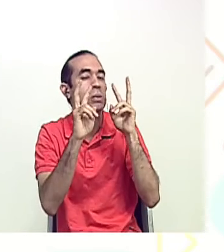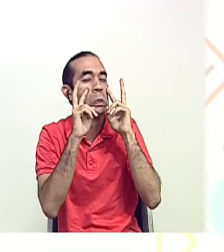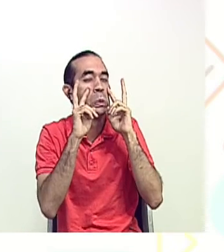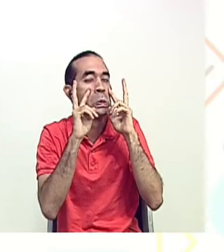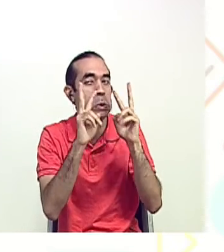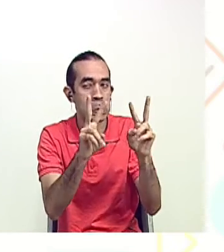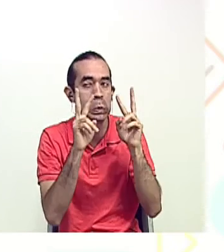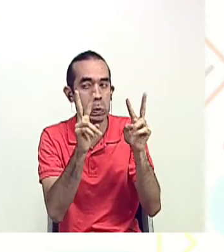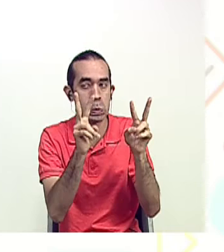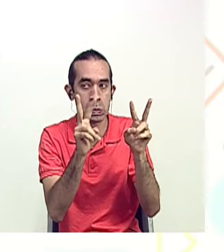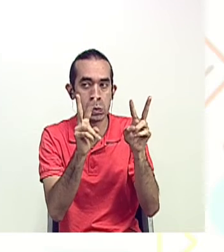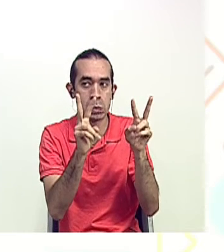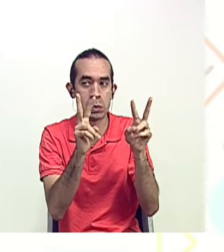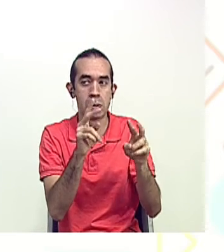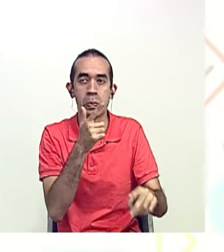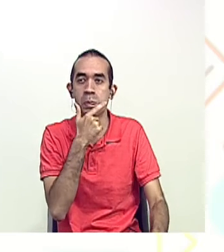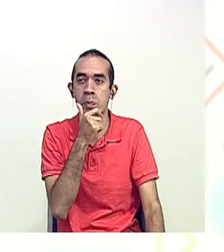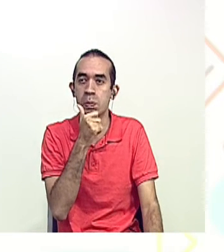detenidamente.